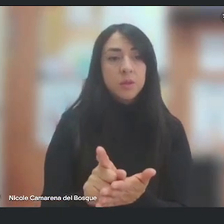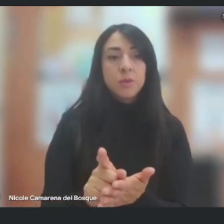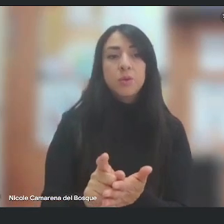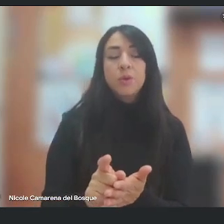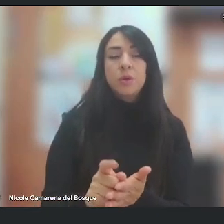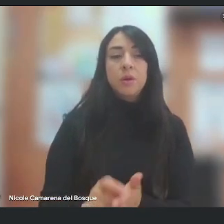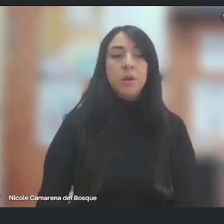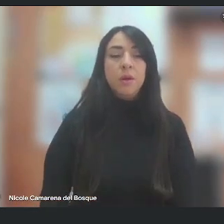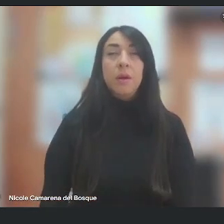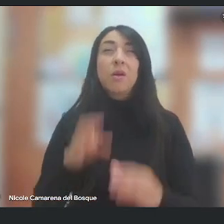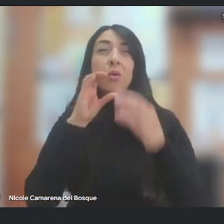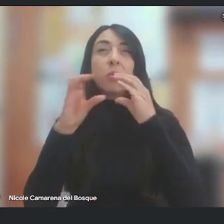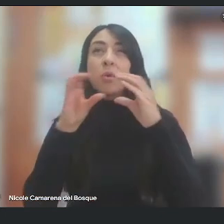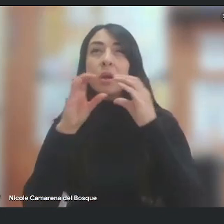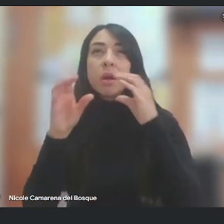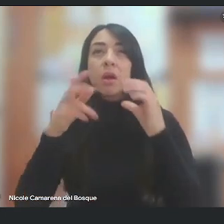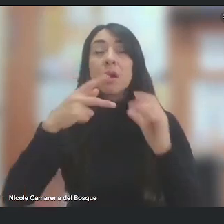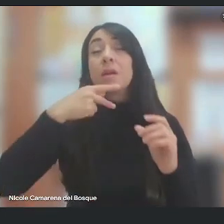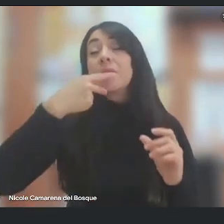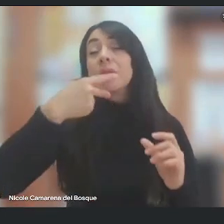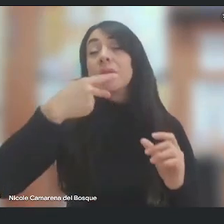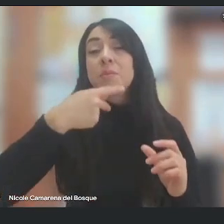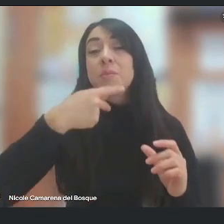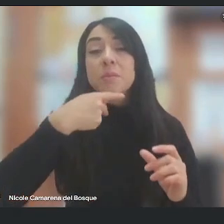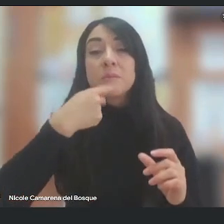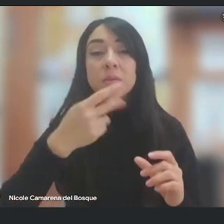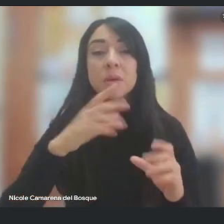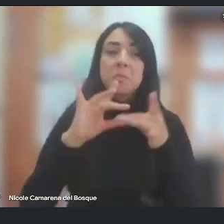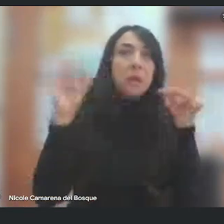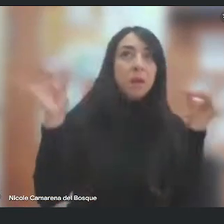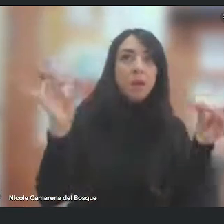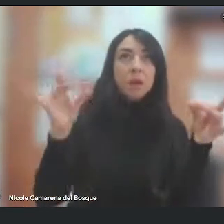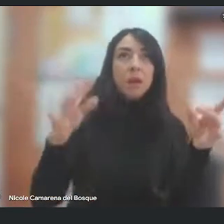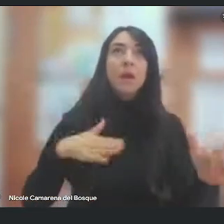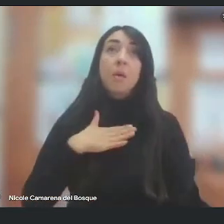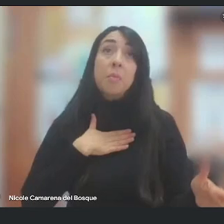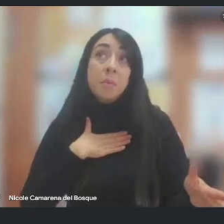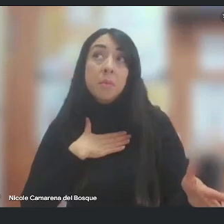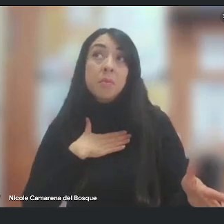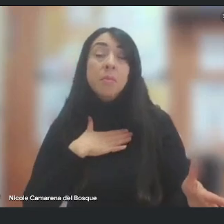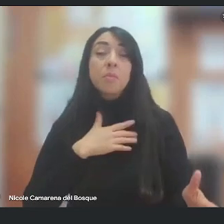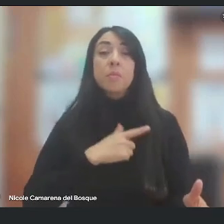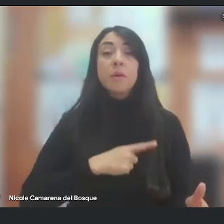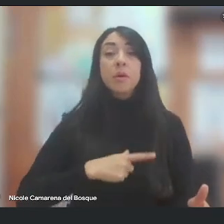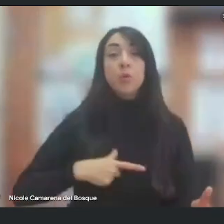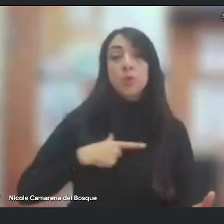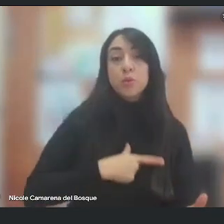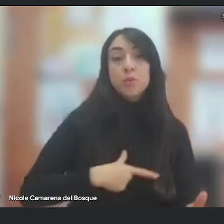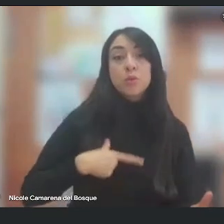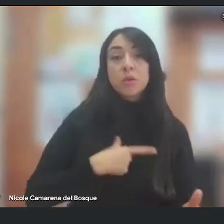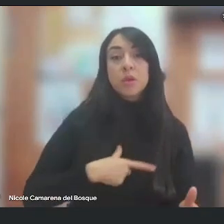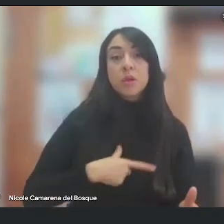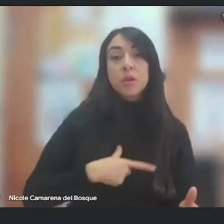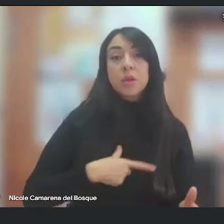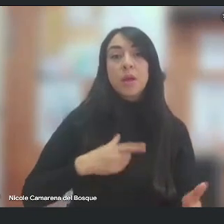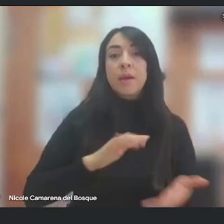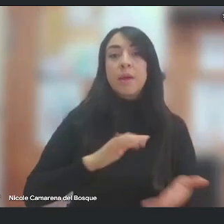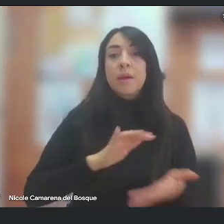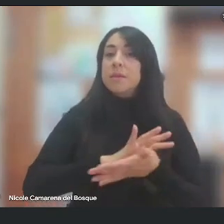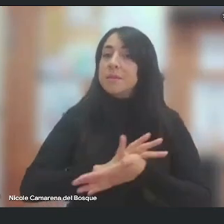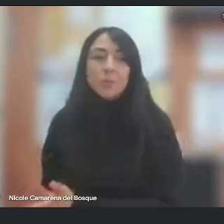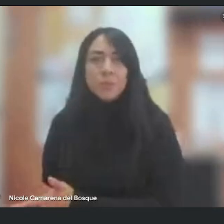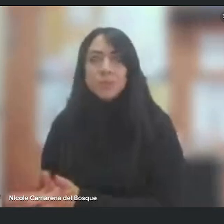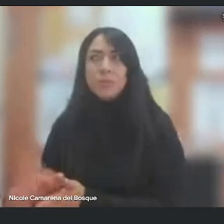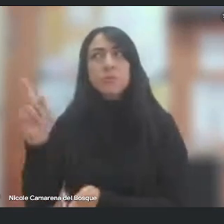su preferencia sexual de manera libre, sin discriminación, sin violencia ni coerción y sin que ello